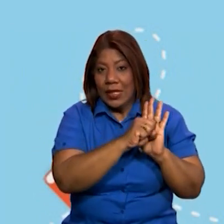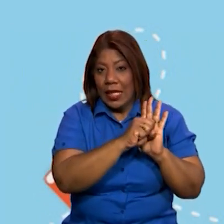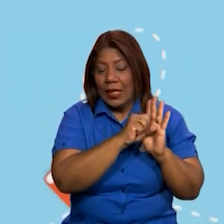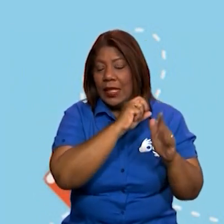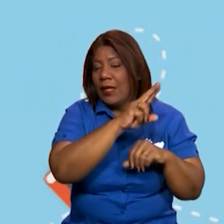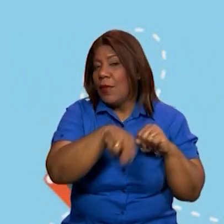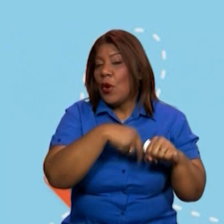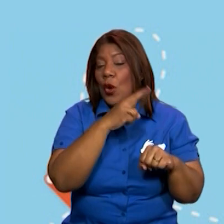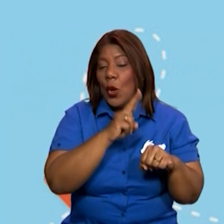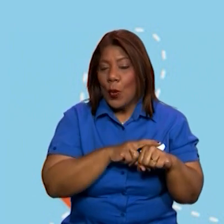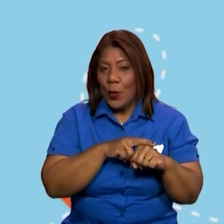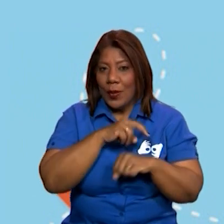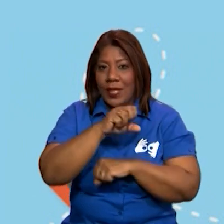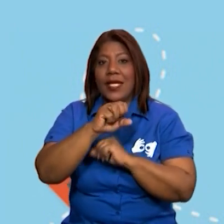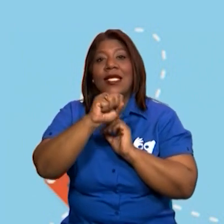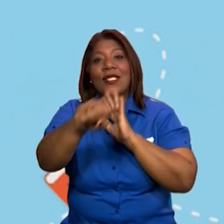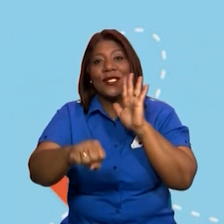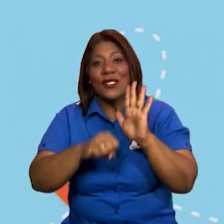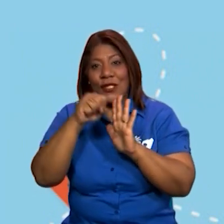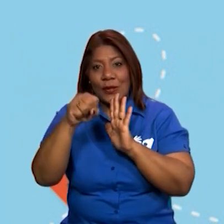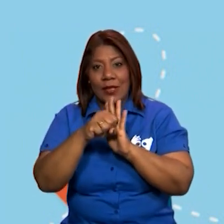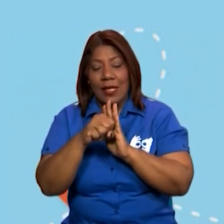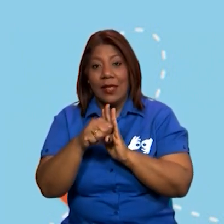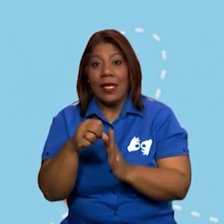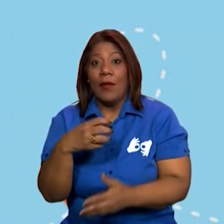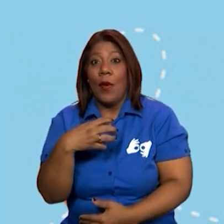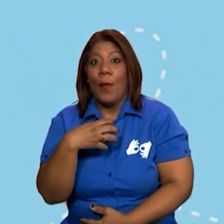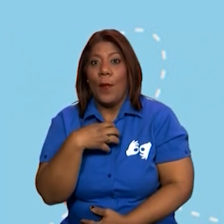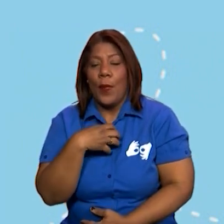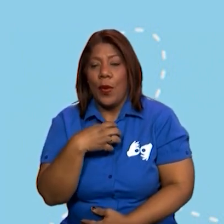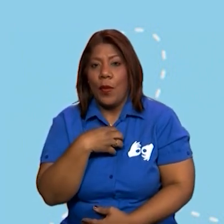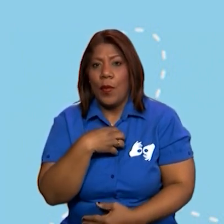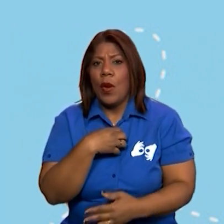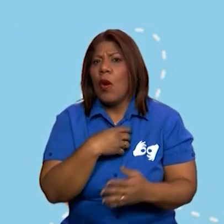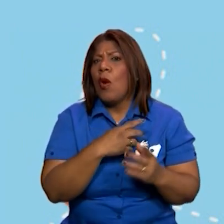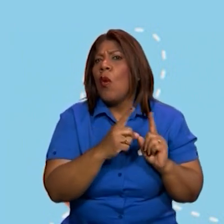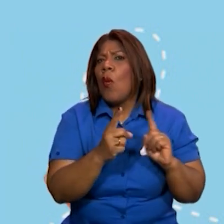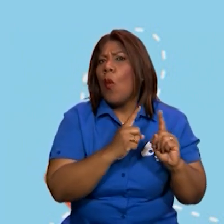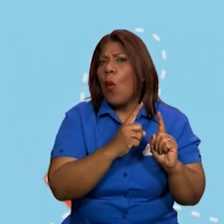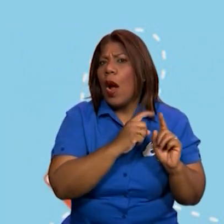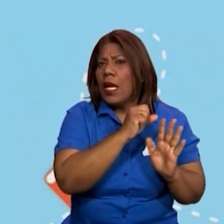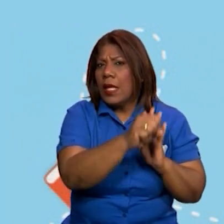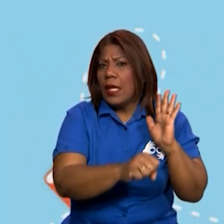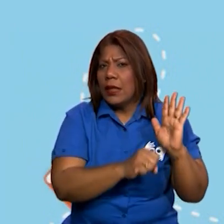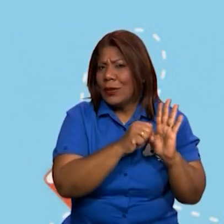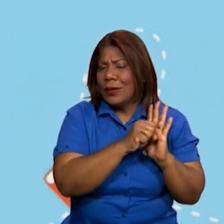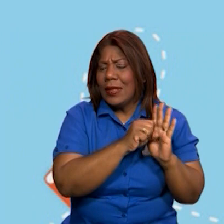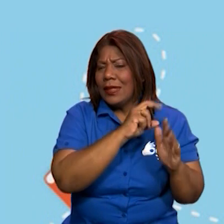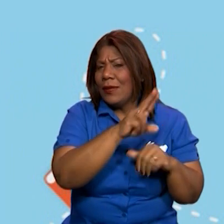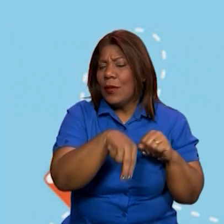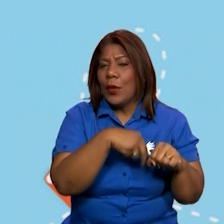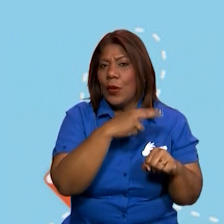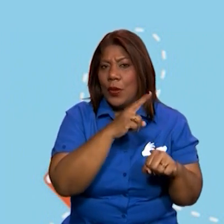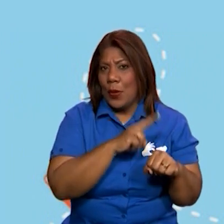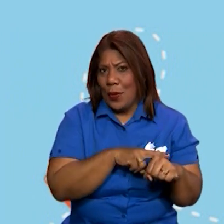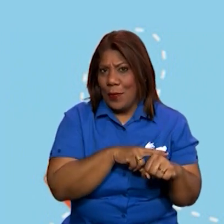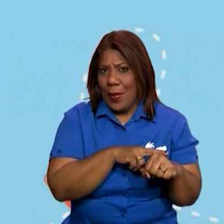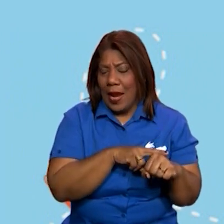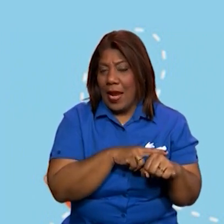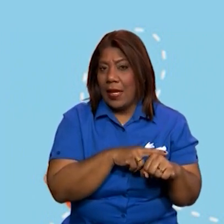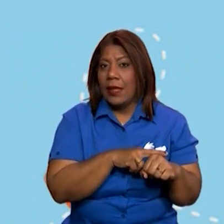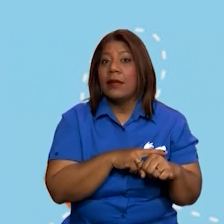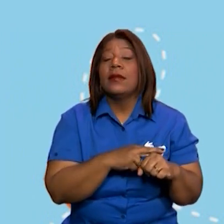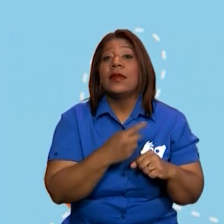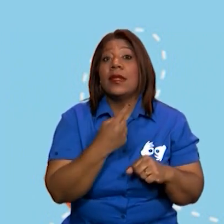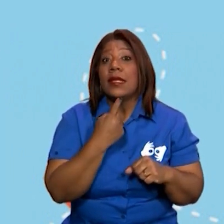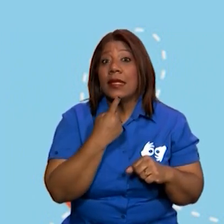sustantivo propio. Vamos a ver qué es el sustantivo común. El sustantivo común es el que se refiere